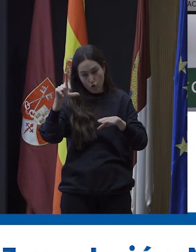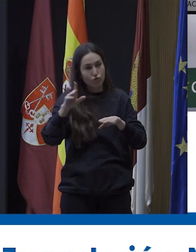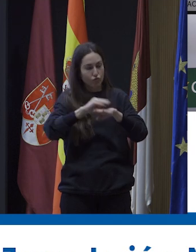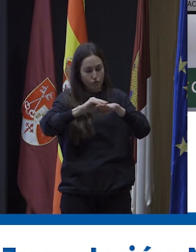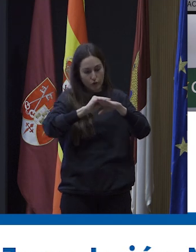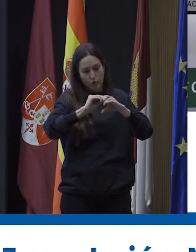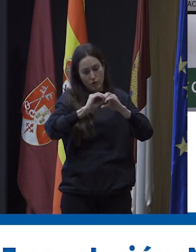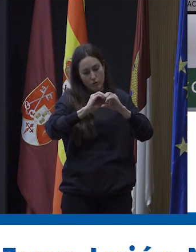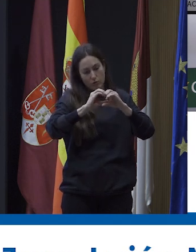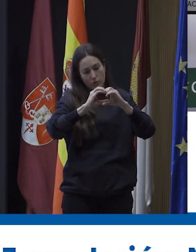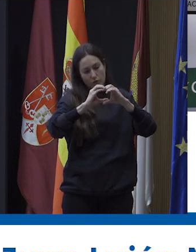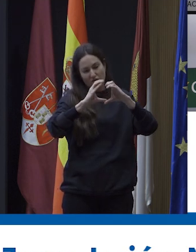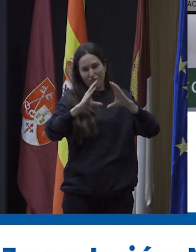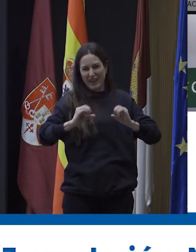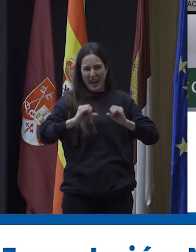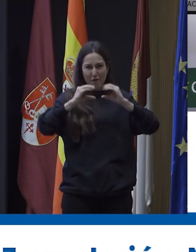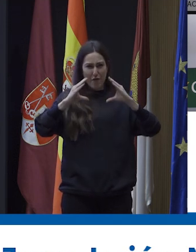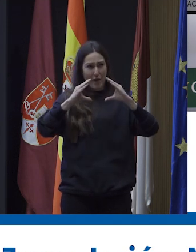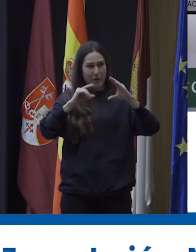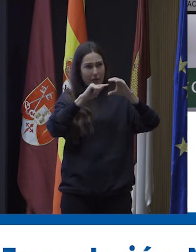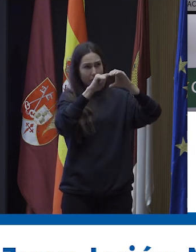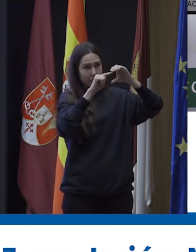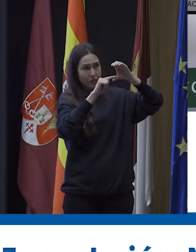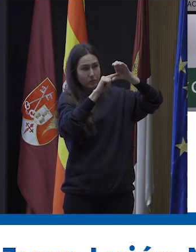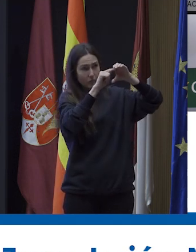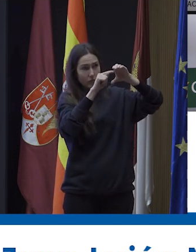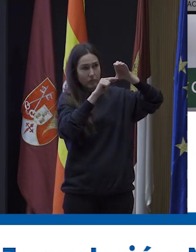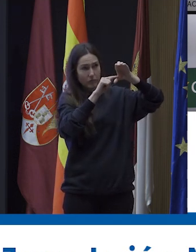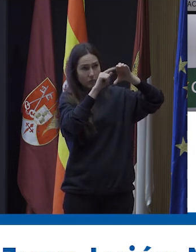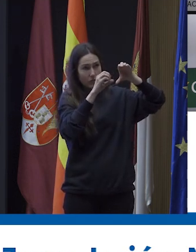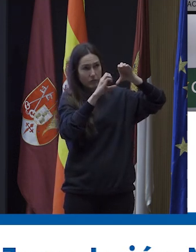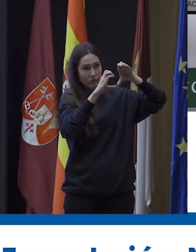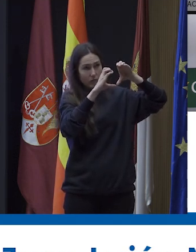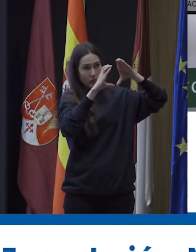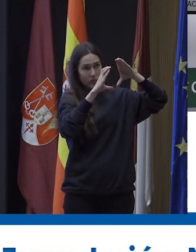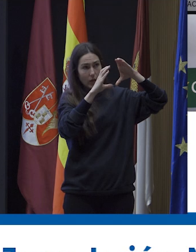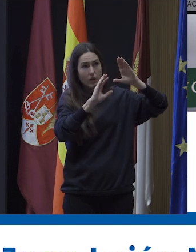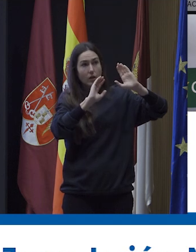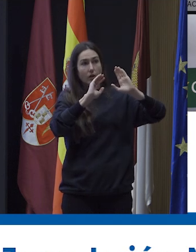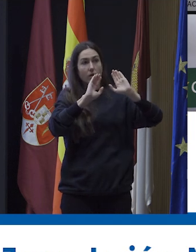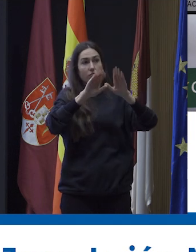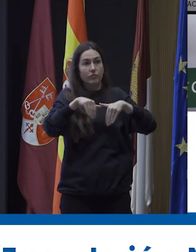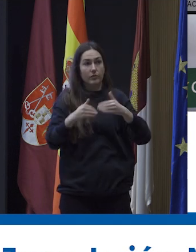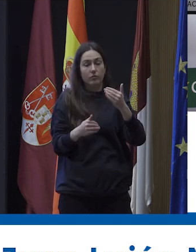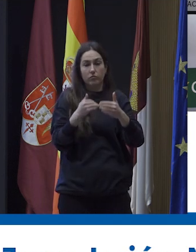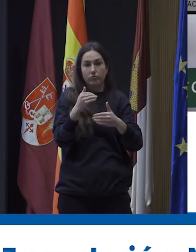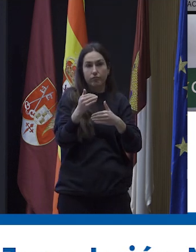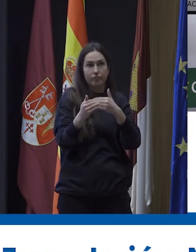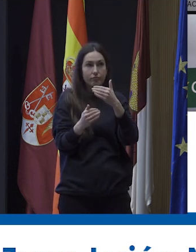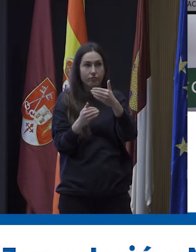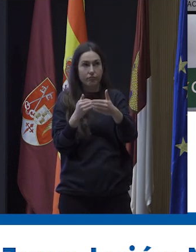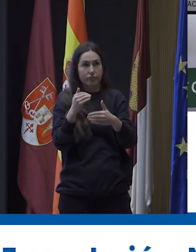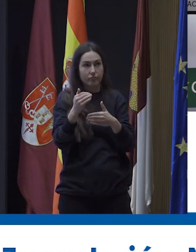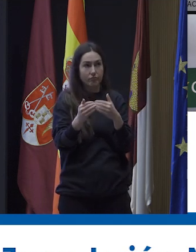la inflama y si se produce una cosa, digamos, progresiva a lo largo del tiempo, sin sobresaltos, pues